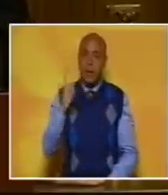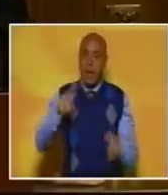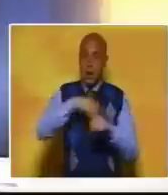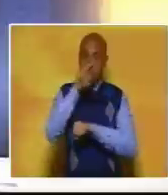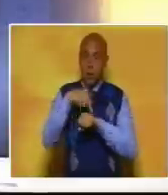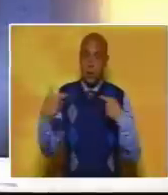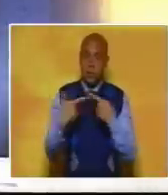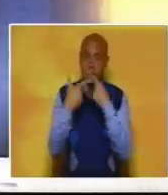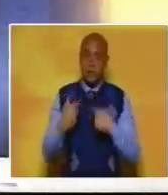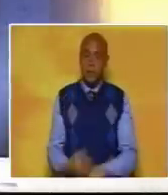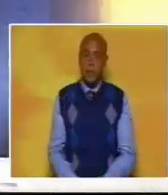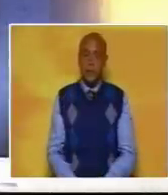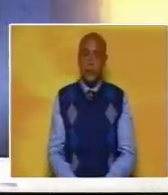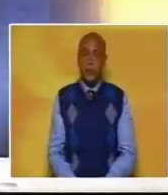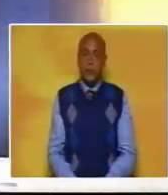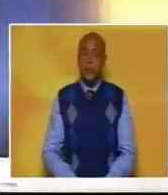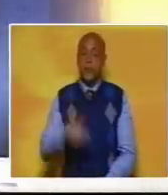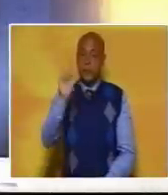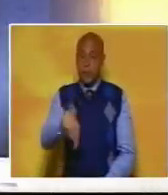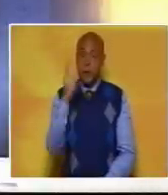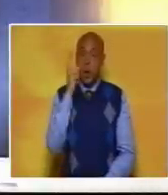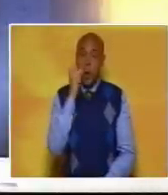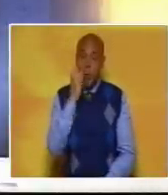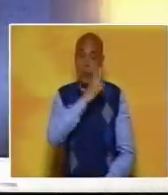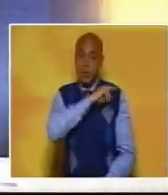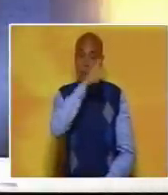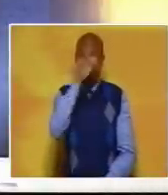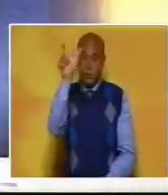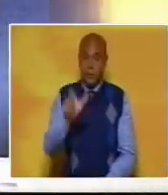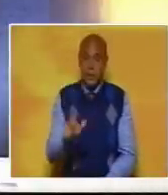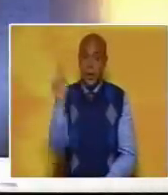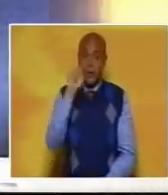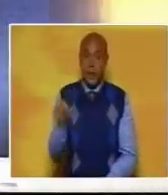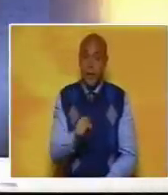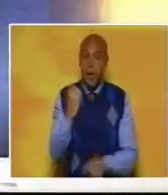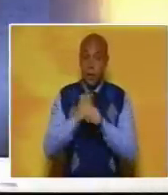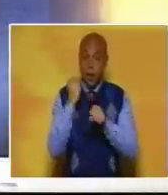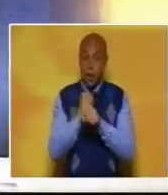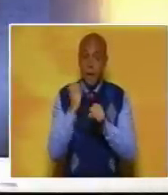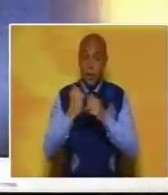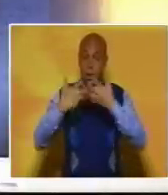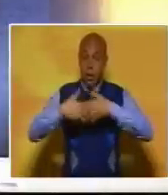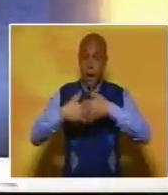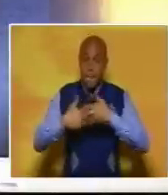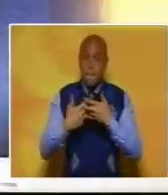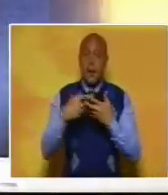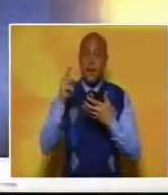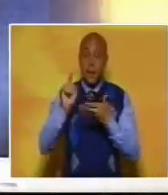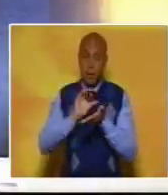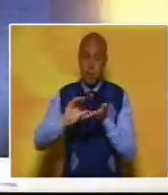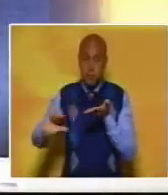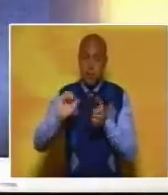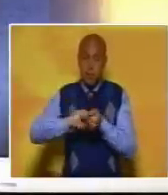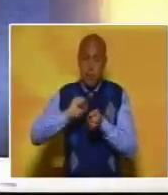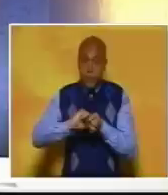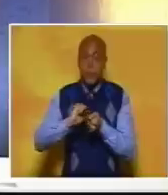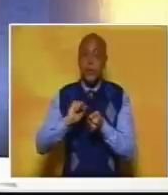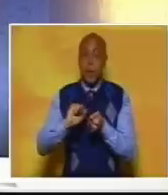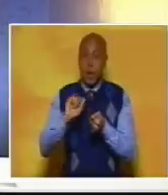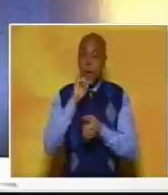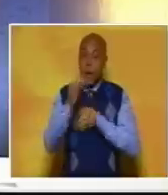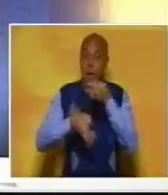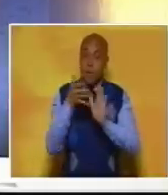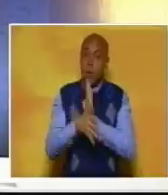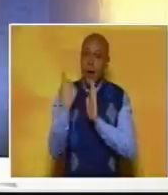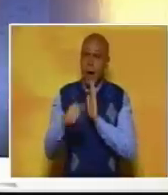nacional. José Meléndez, dirigente sindical del Sindicato Único de Trabajadores de la Industria Siderúrgica y sus similares, SUTIS,